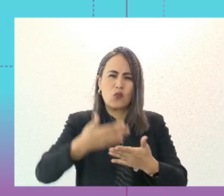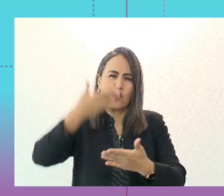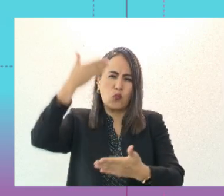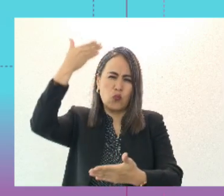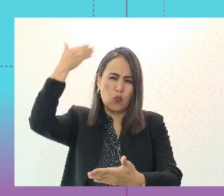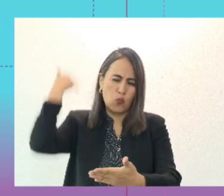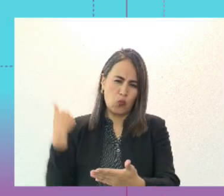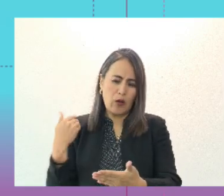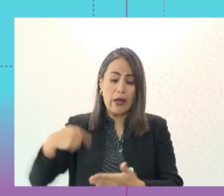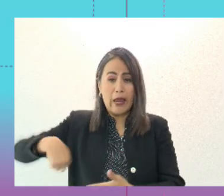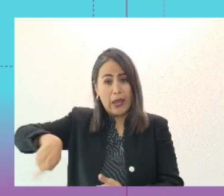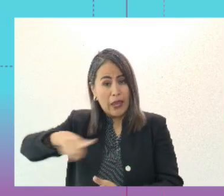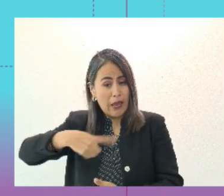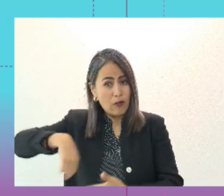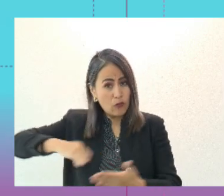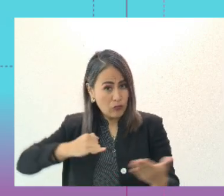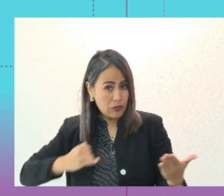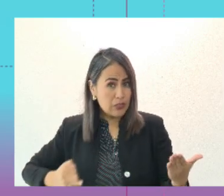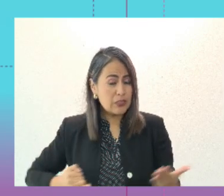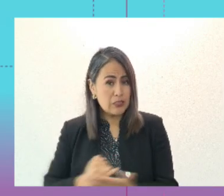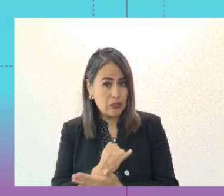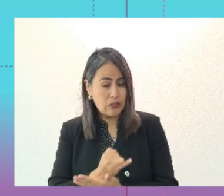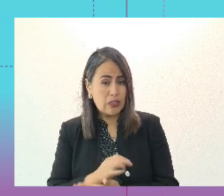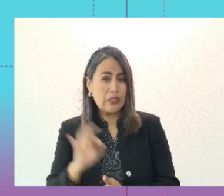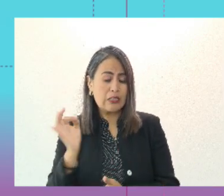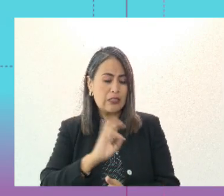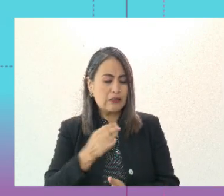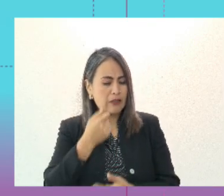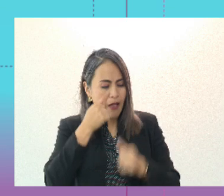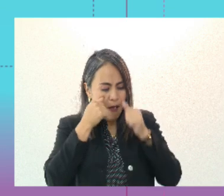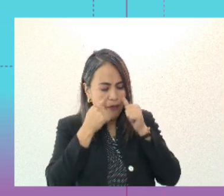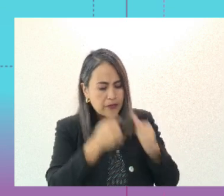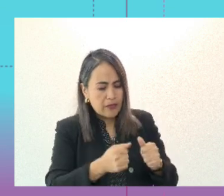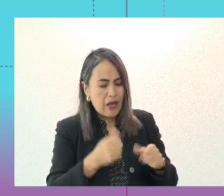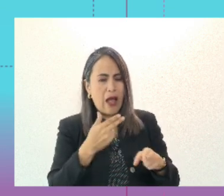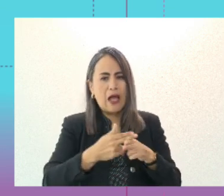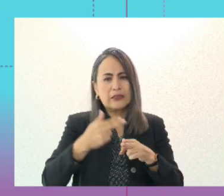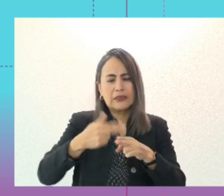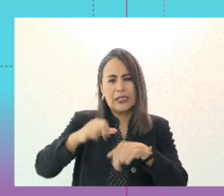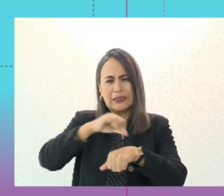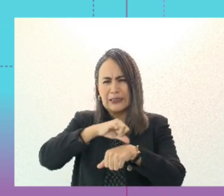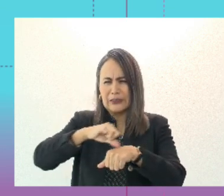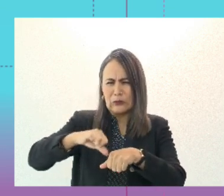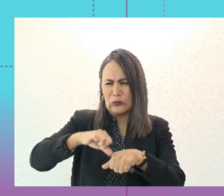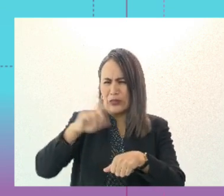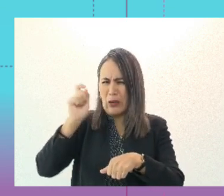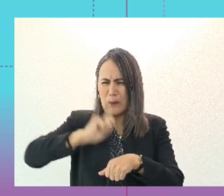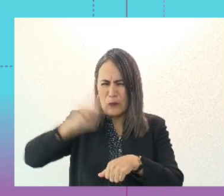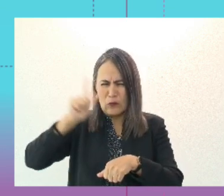de quienes han recibido desde la mínima consulta hasta la cirugía más especializada.